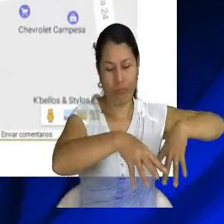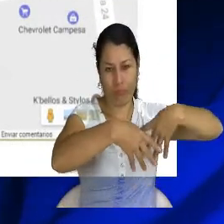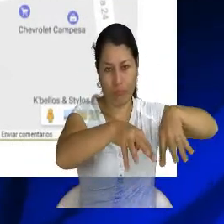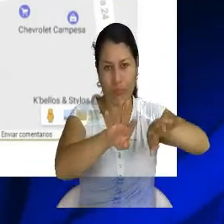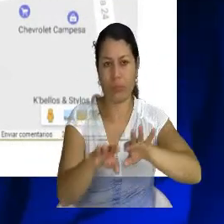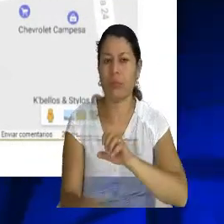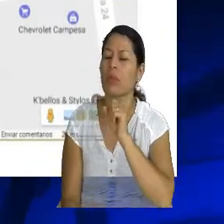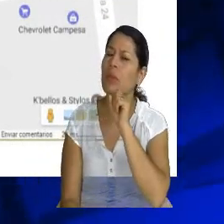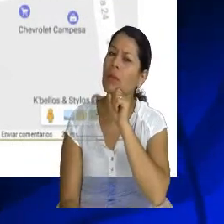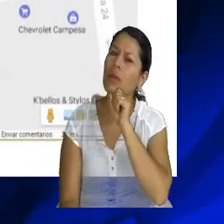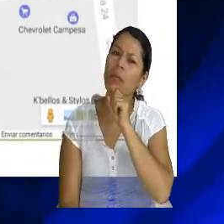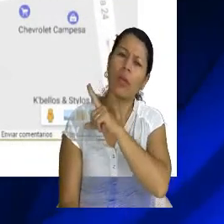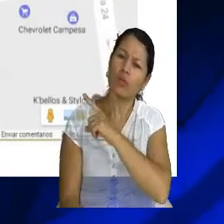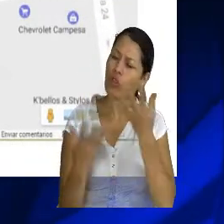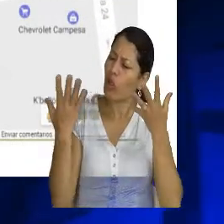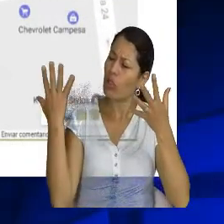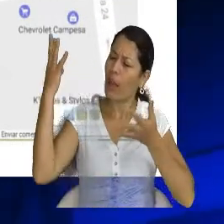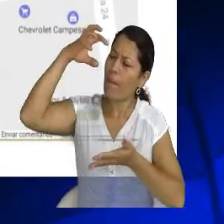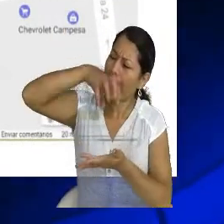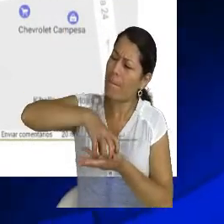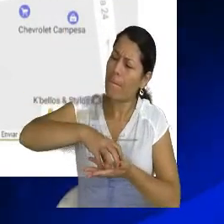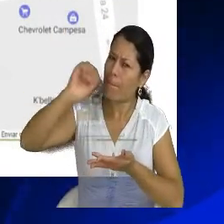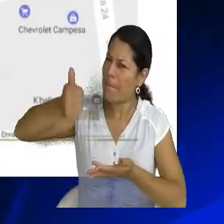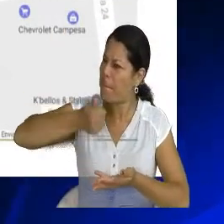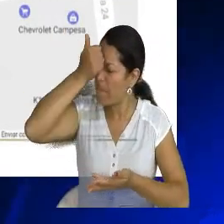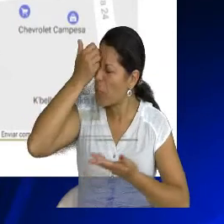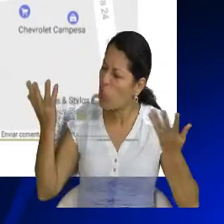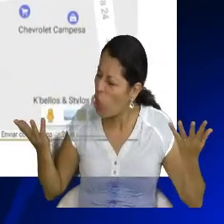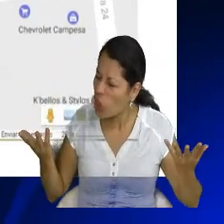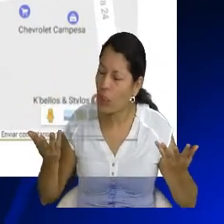del Hotel Vizcaya. Eso es en la carrera